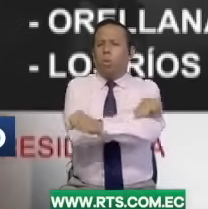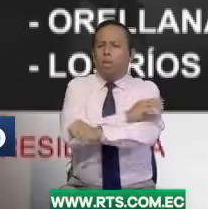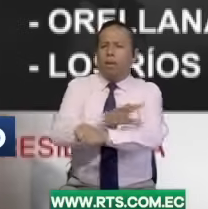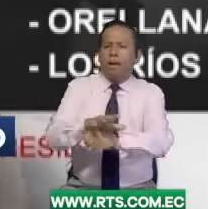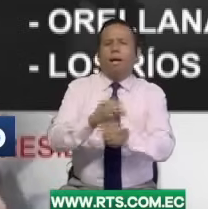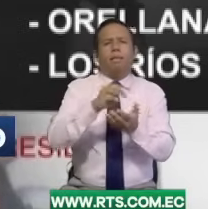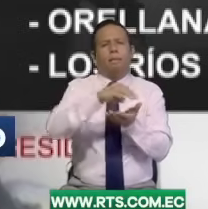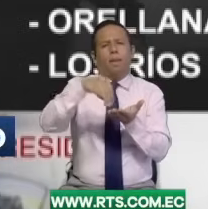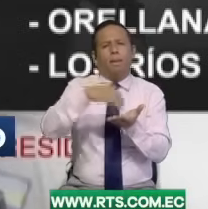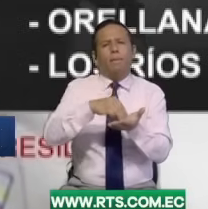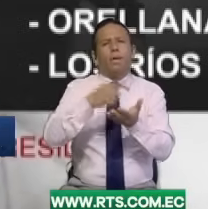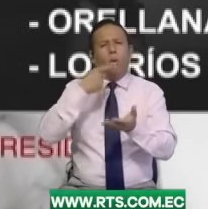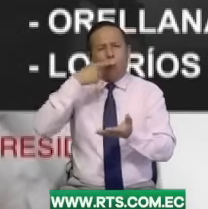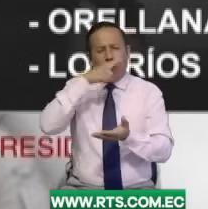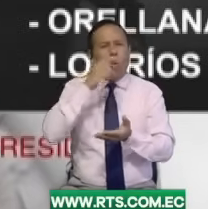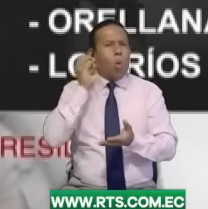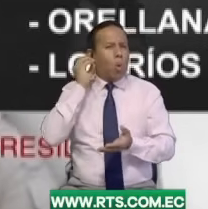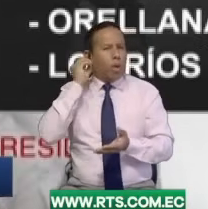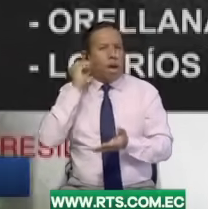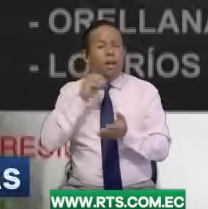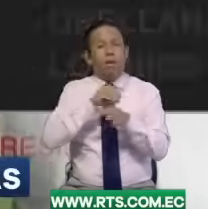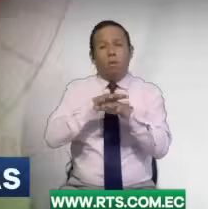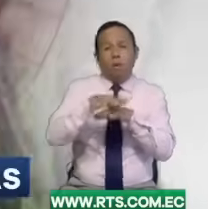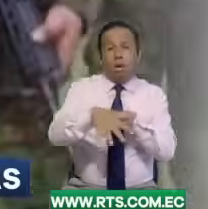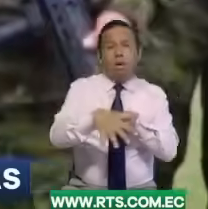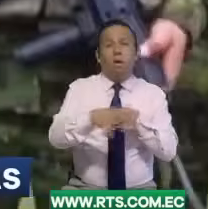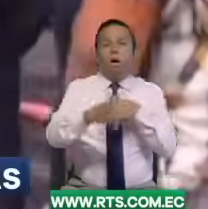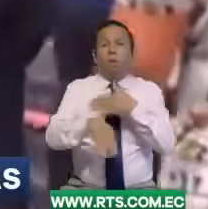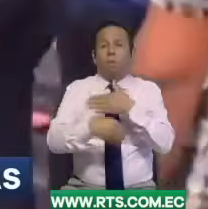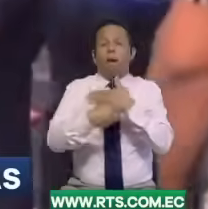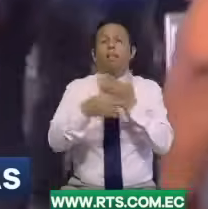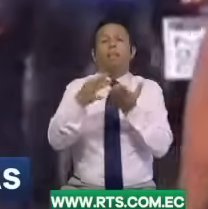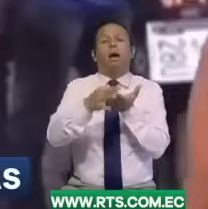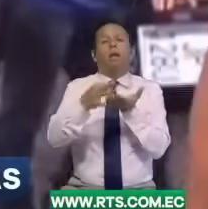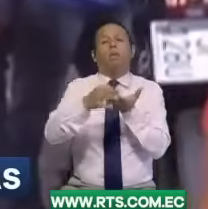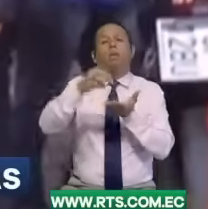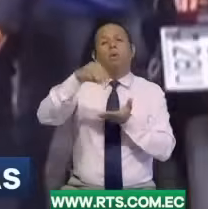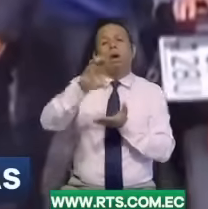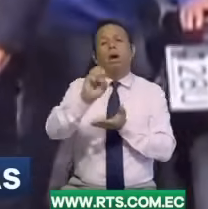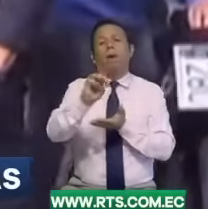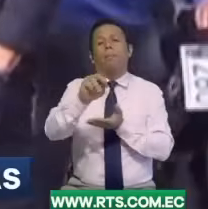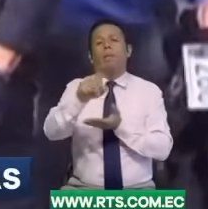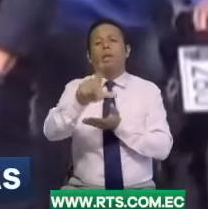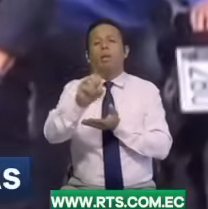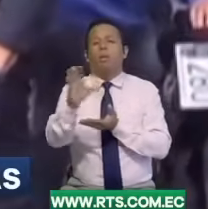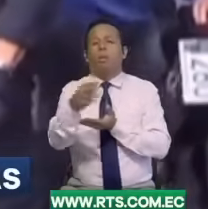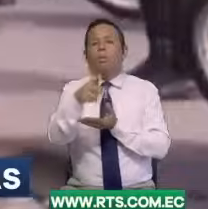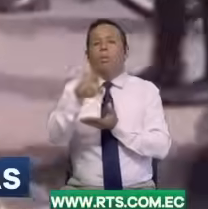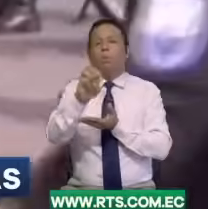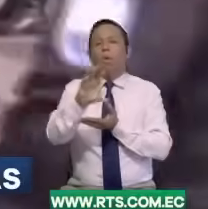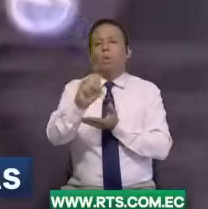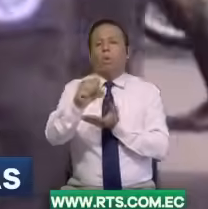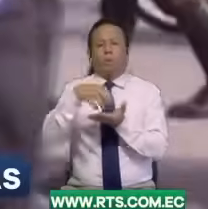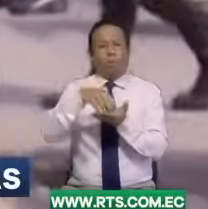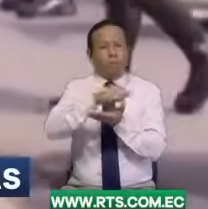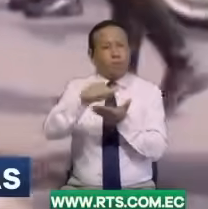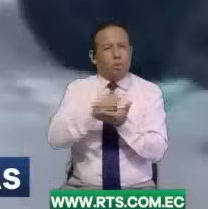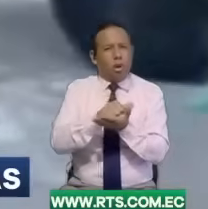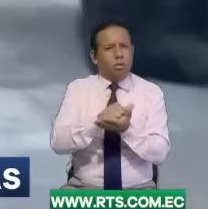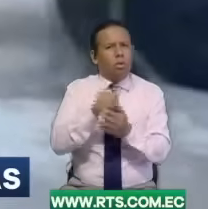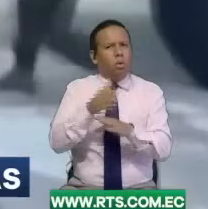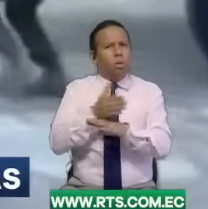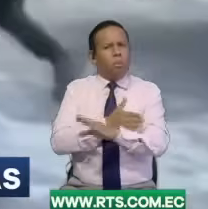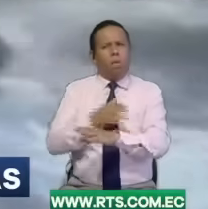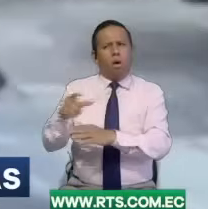Sucumbíos, Orellana y Los Ríos, a las cuales se suma el cantón Camilo Ponce Enríquez en Azuay, con base en los informes de las fuerzas del